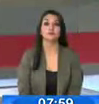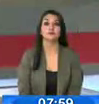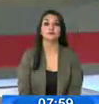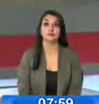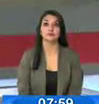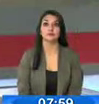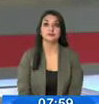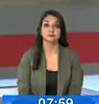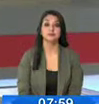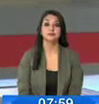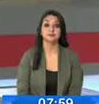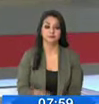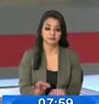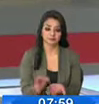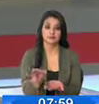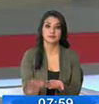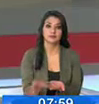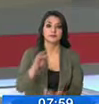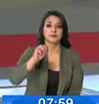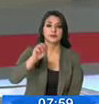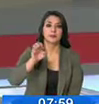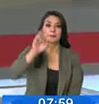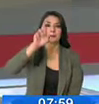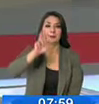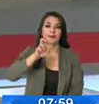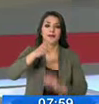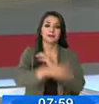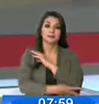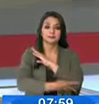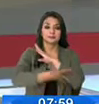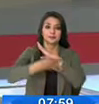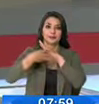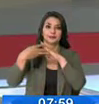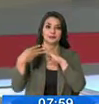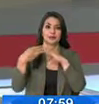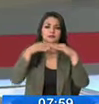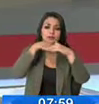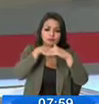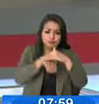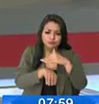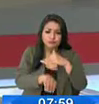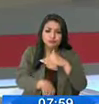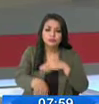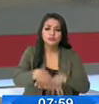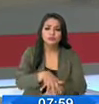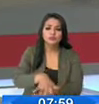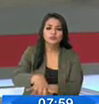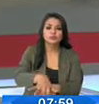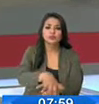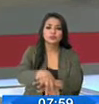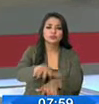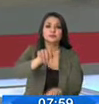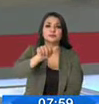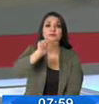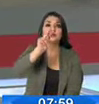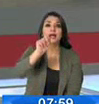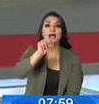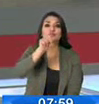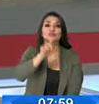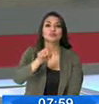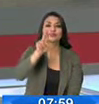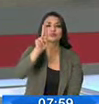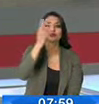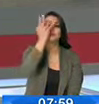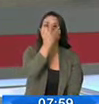Es que en el cantón Mera de la provincia de Pastaza se encuentran las cavernas del río Ansu. Estas son realmente unas verdaderas